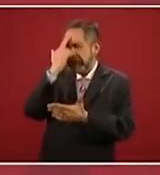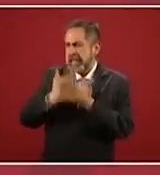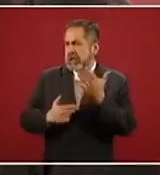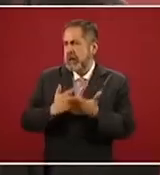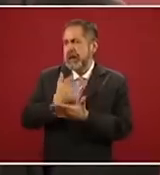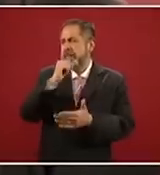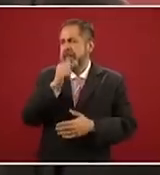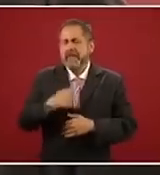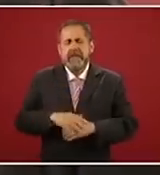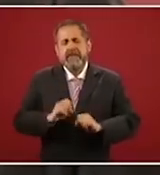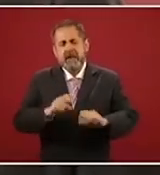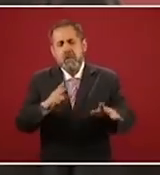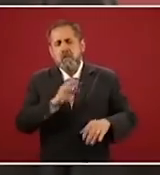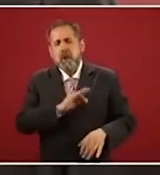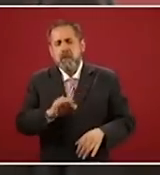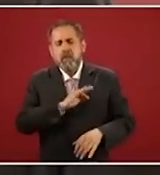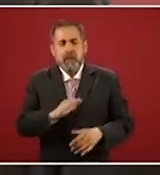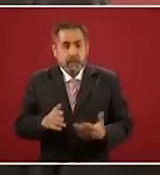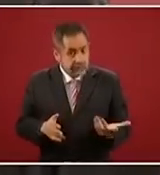algo increíble.